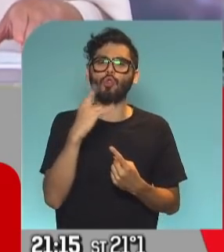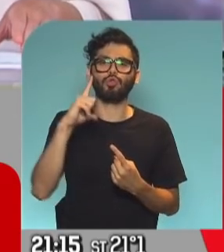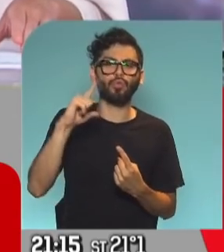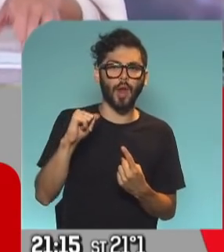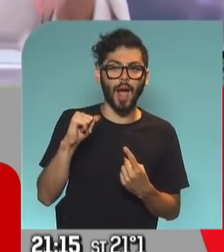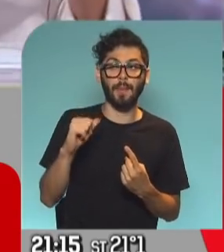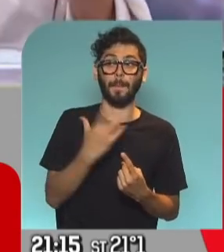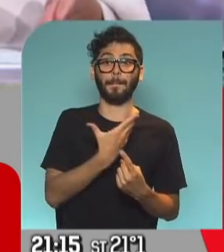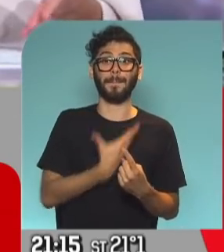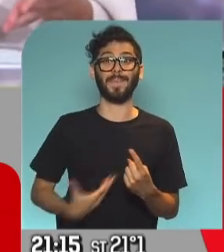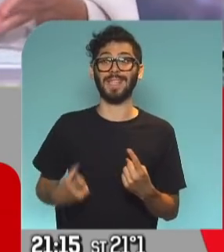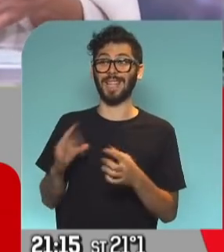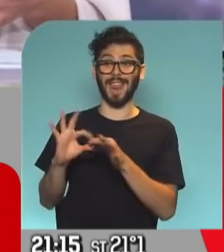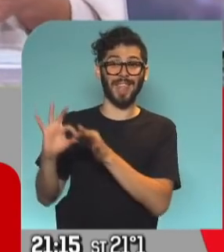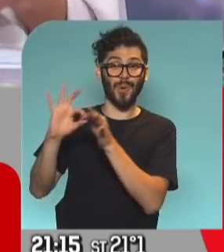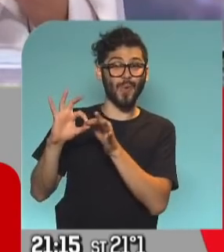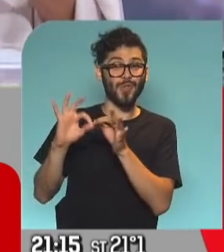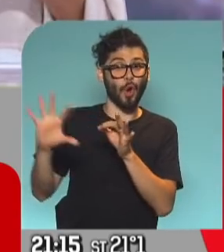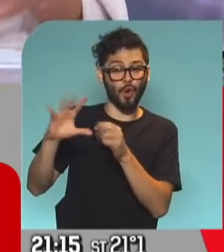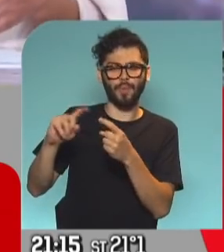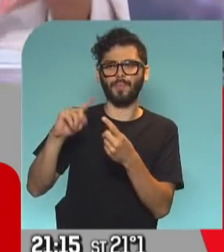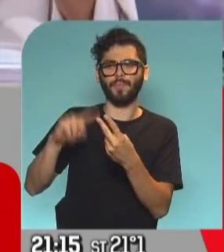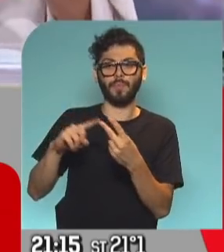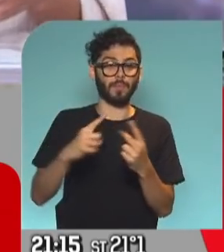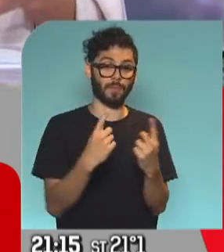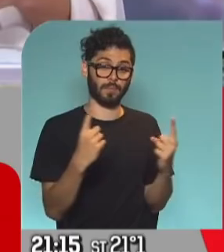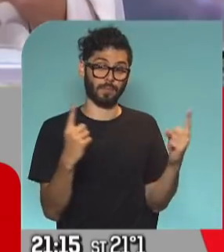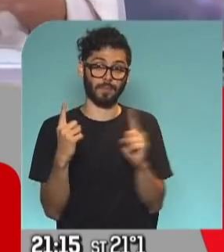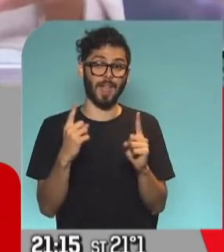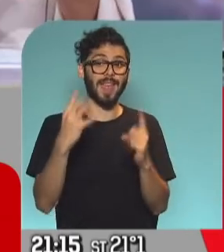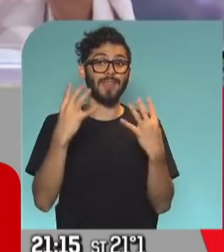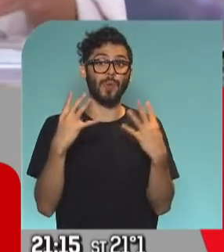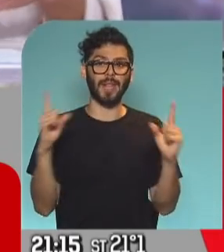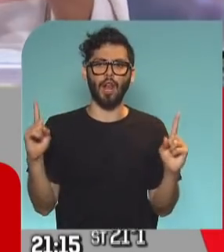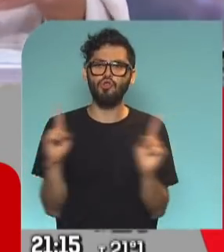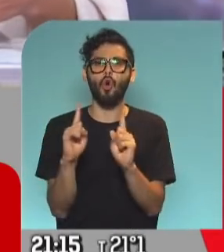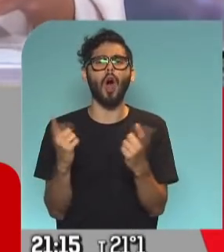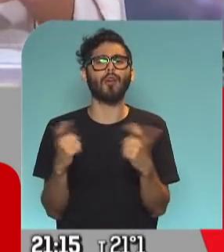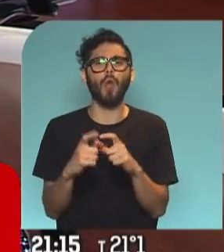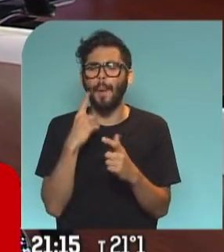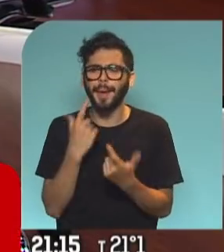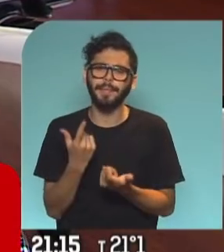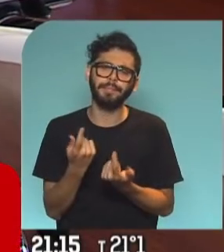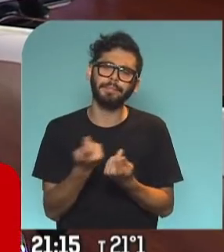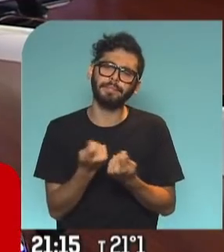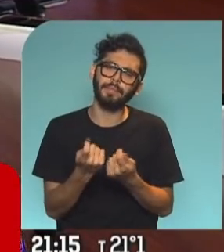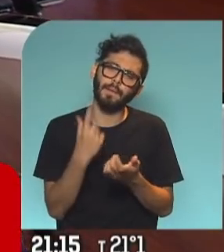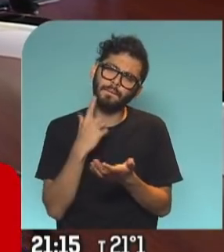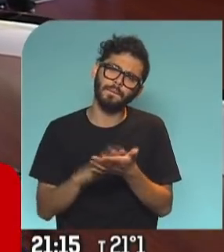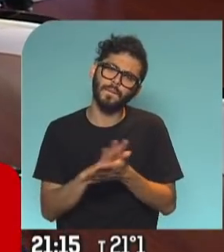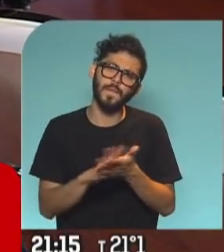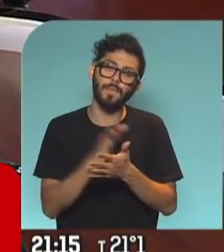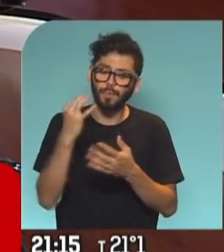Comisión Europea, con el primer ministro británico para ver o llegar a encontrar algún punto de negociación para terminar con